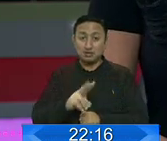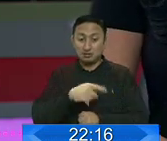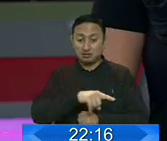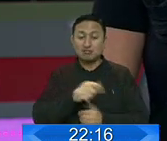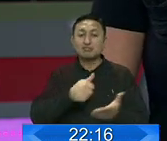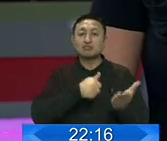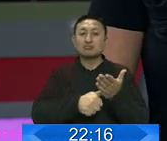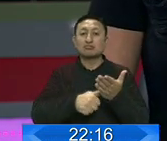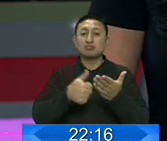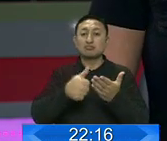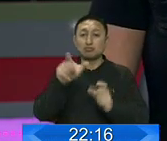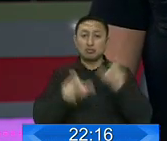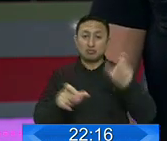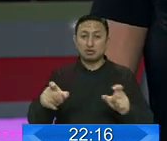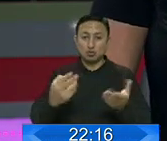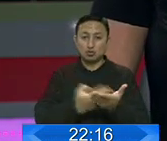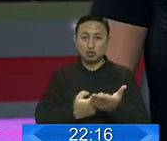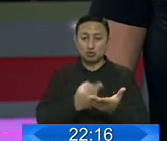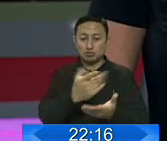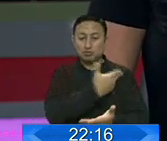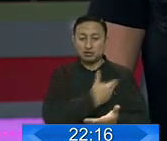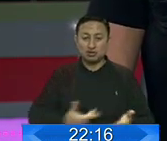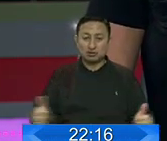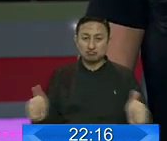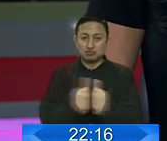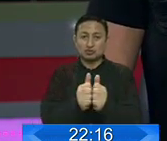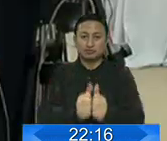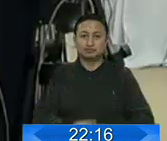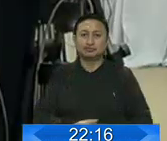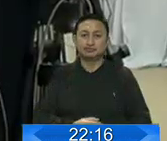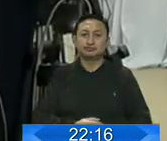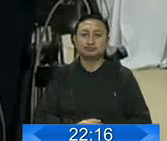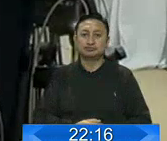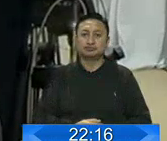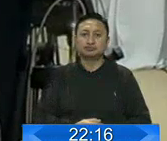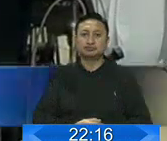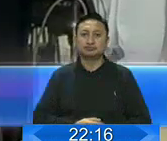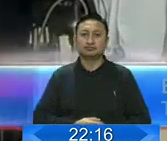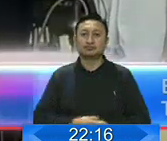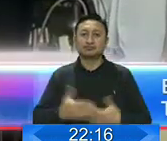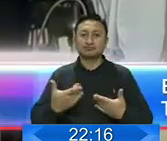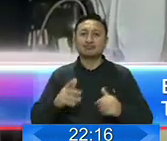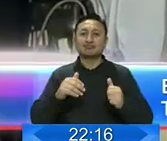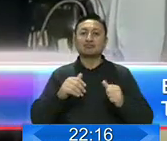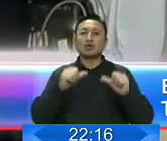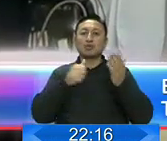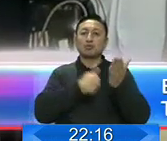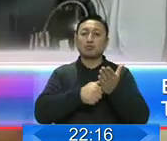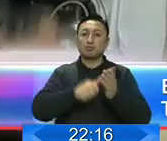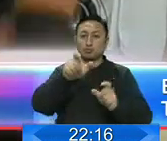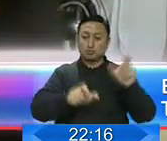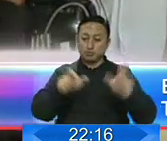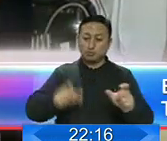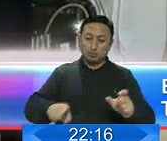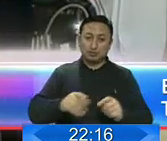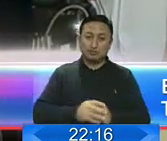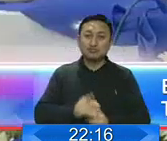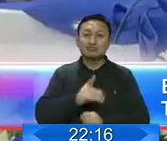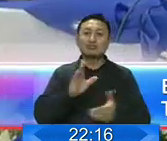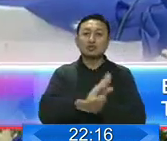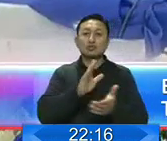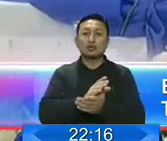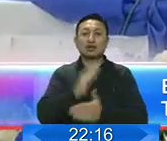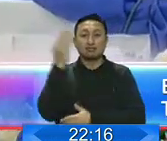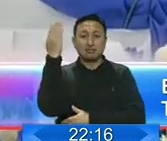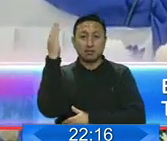gabinete ampliado con la presencia del presidente Moreno. Se reunió el gabinete en la unidad educativa Eugenio Espejo en el Fuerte